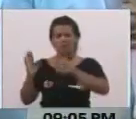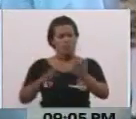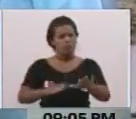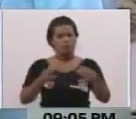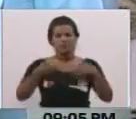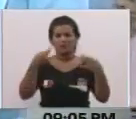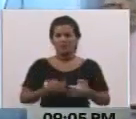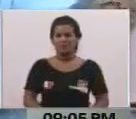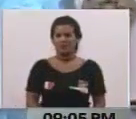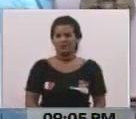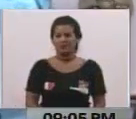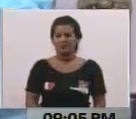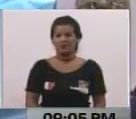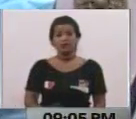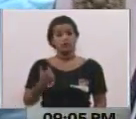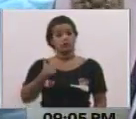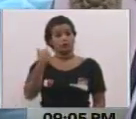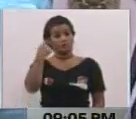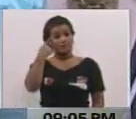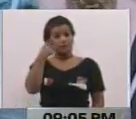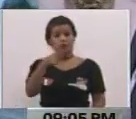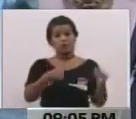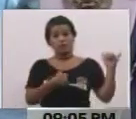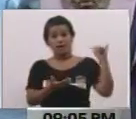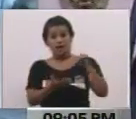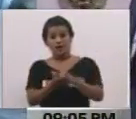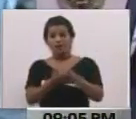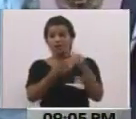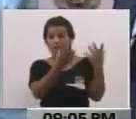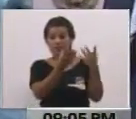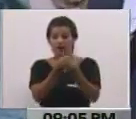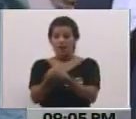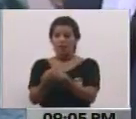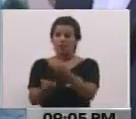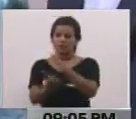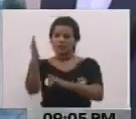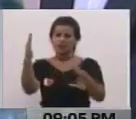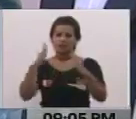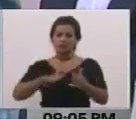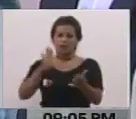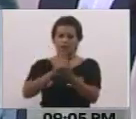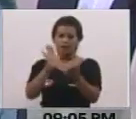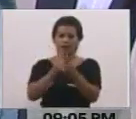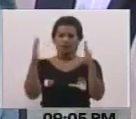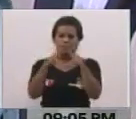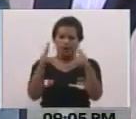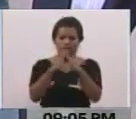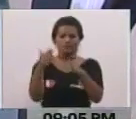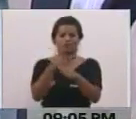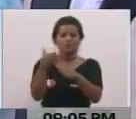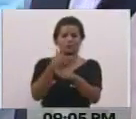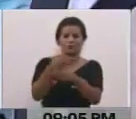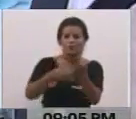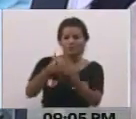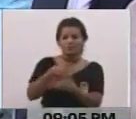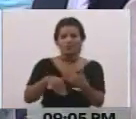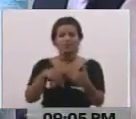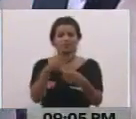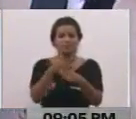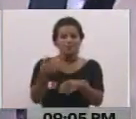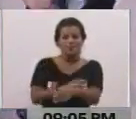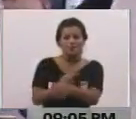siempre. Así es. Como yo sé que vienes de viaje, te acompañamos para que te vayas para tu casa a descansar. Sí, y te compartir con tu mamá, con tu papá y con tu hermana. Así es.